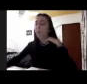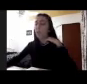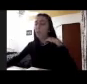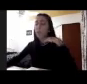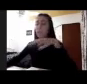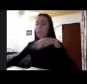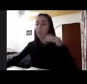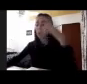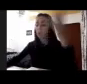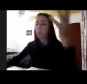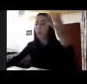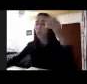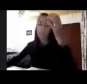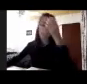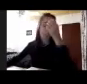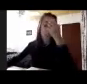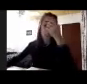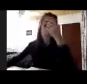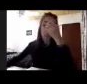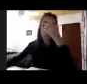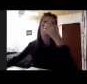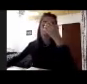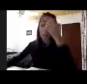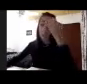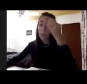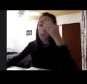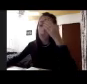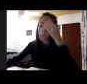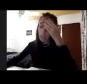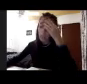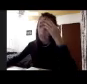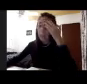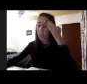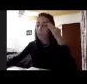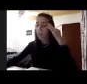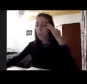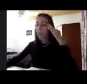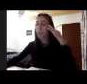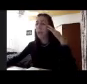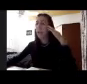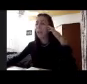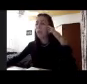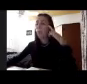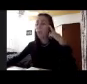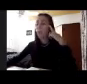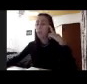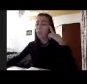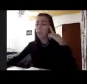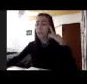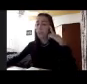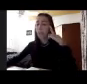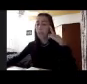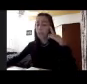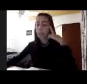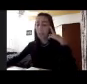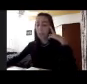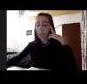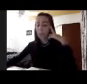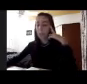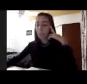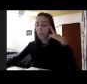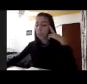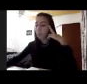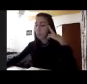espacios de expansión, de extensión y de encuentro en cada uno de estas plantas,